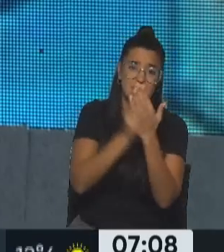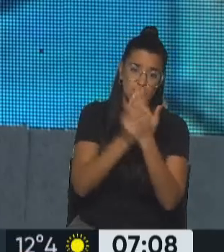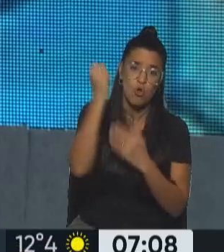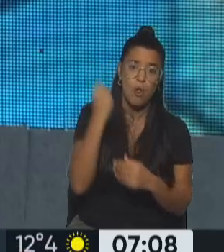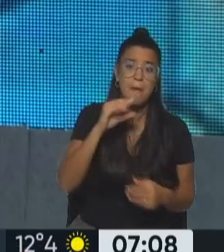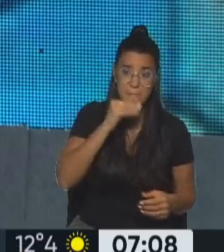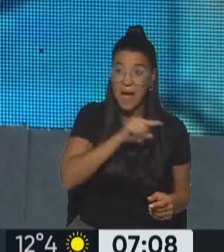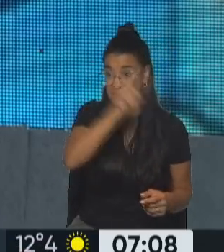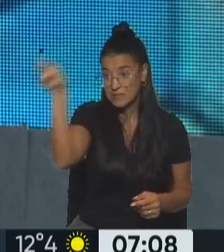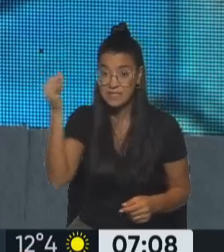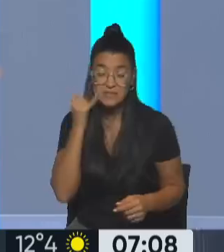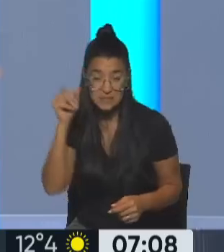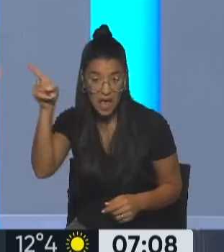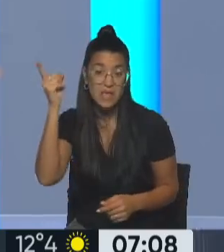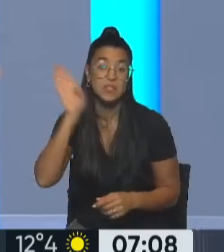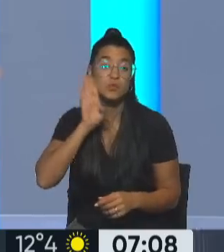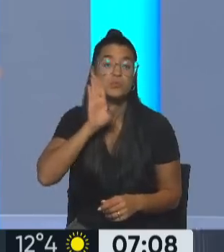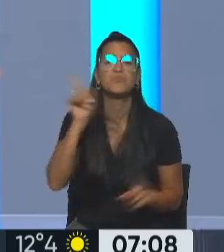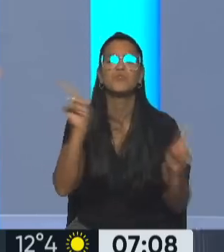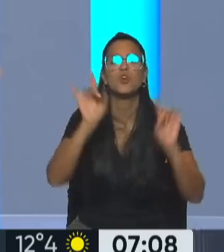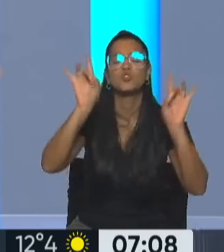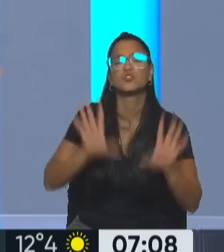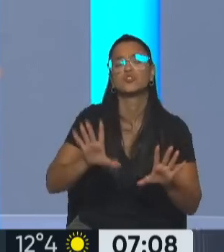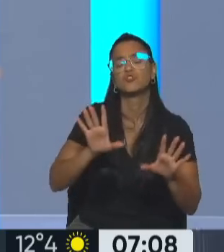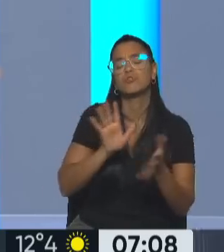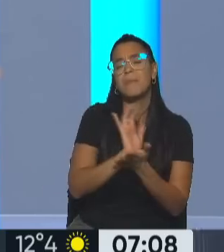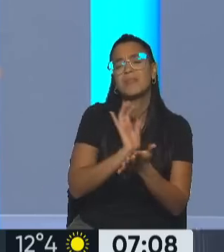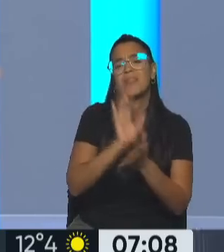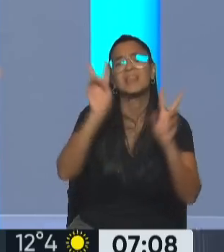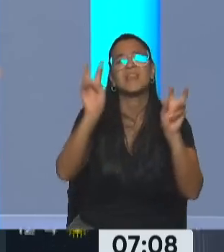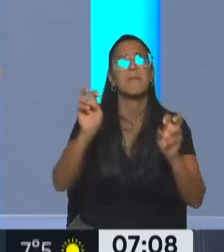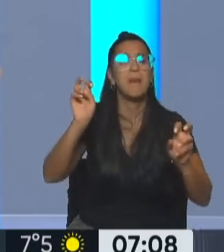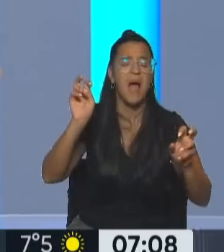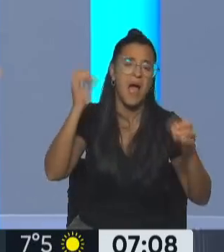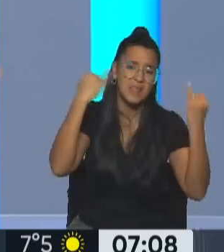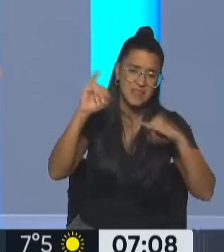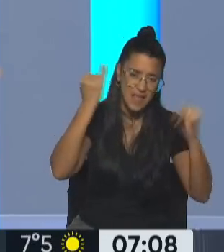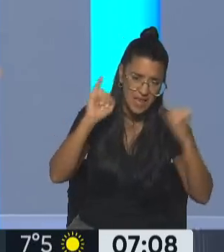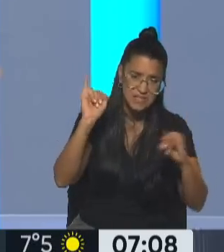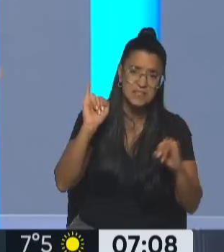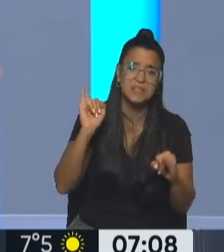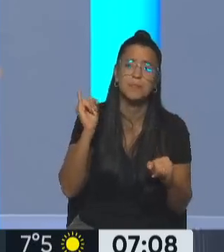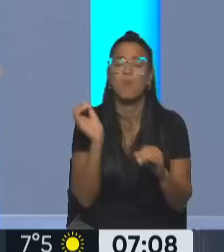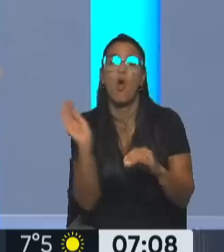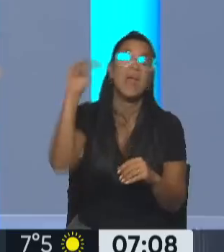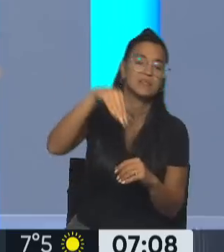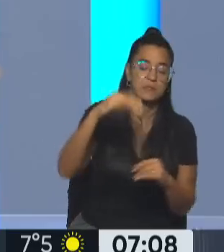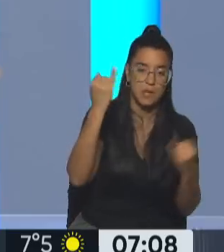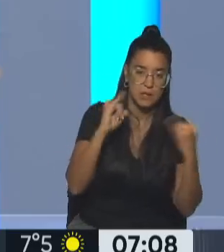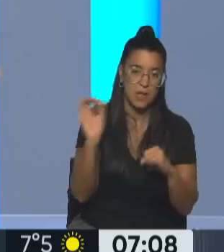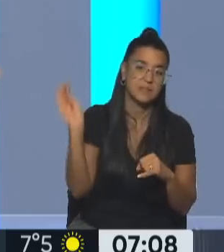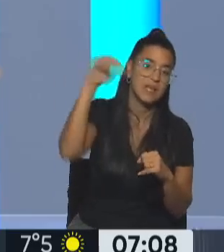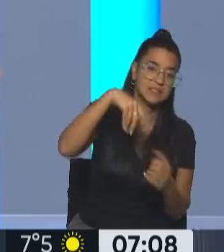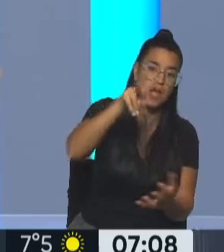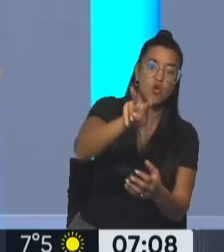masa que también está Estados Unidos no a ver el tema de la sobretasas que es básicamente un vamos a ponerlo fácil un interés extra que se